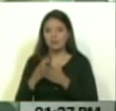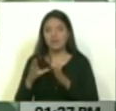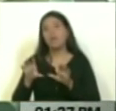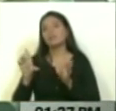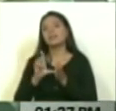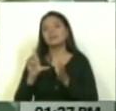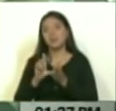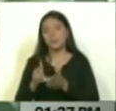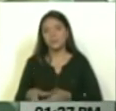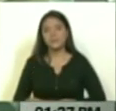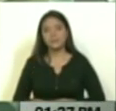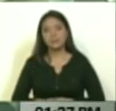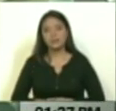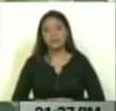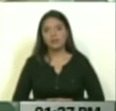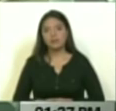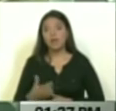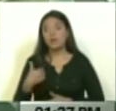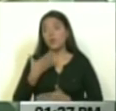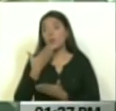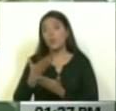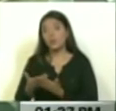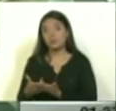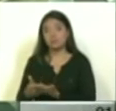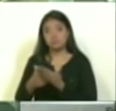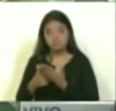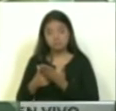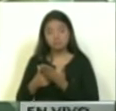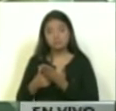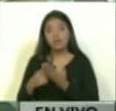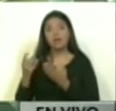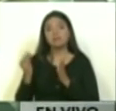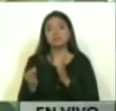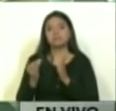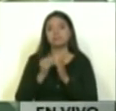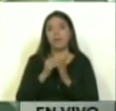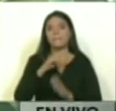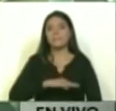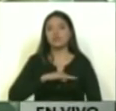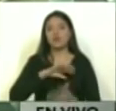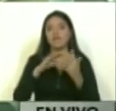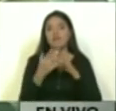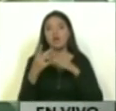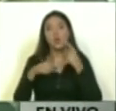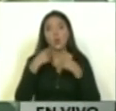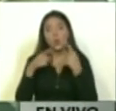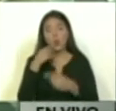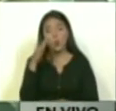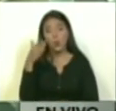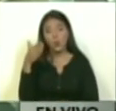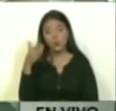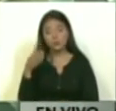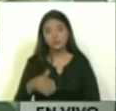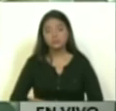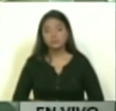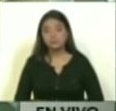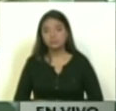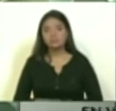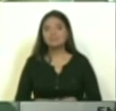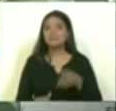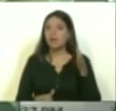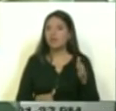Media. Ellos me propusieron que incorporara la gran misión Barrio Nuevo, Barrio Tricolor a los